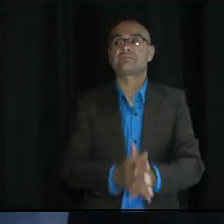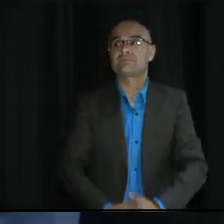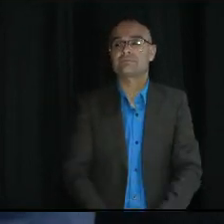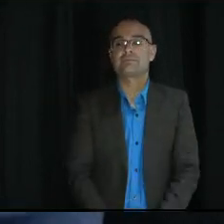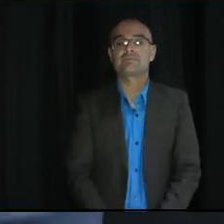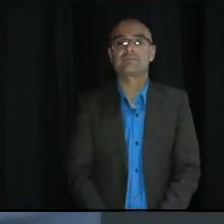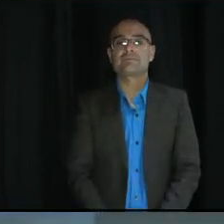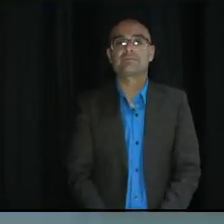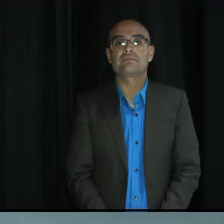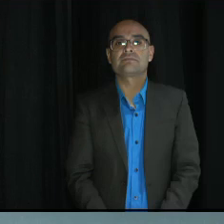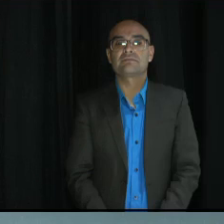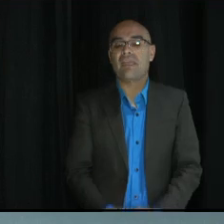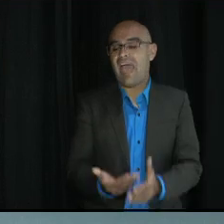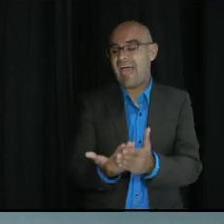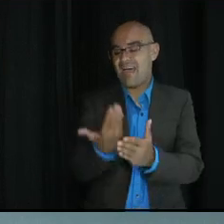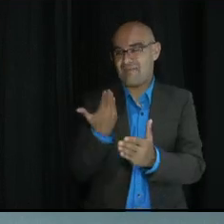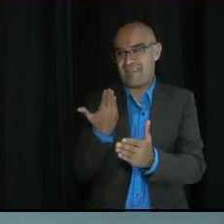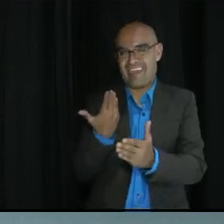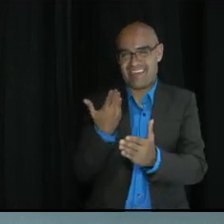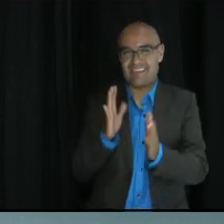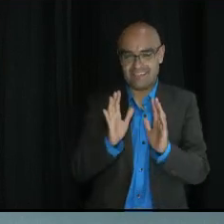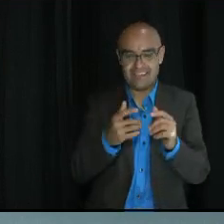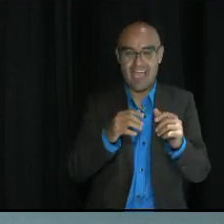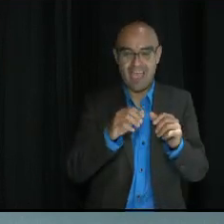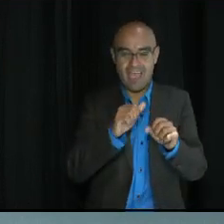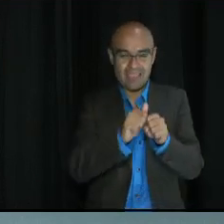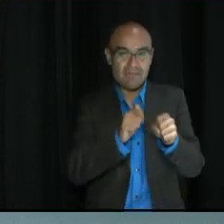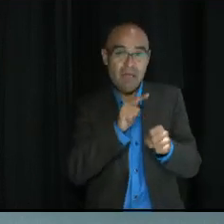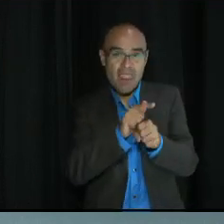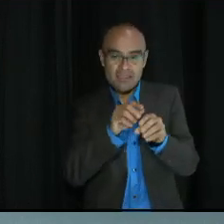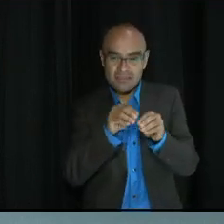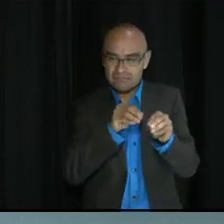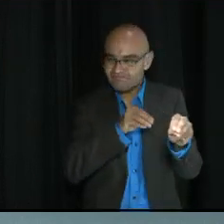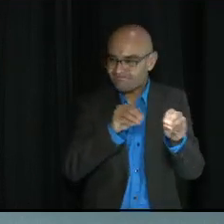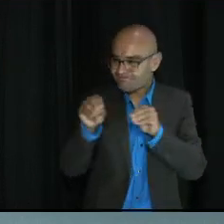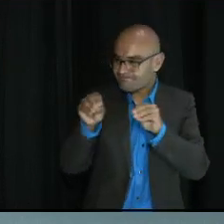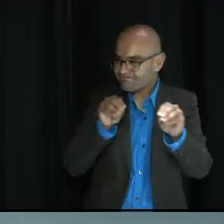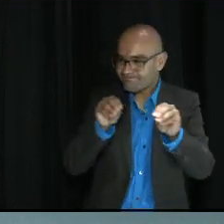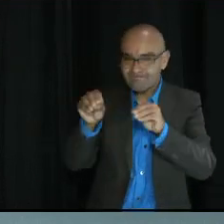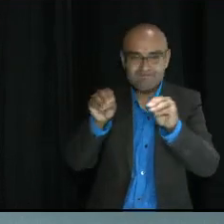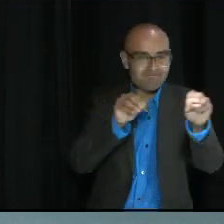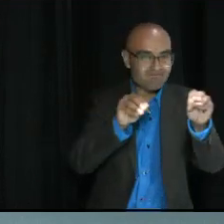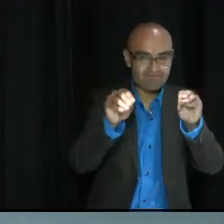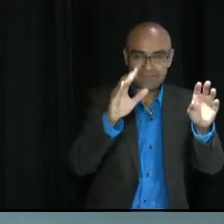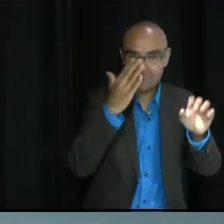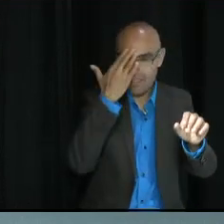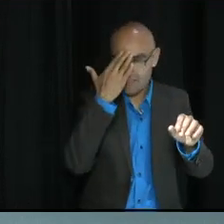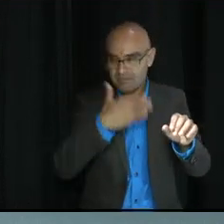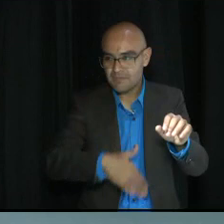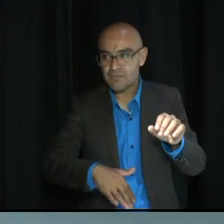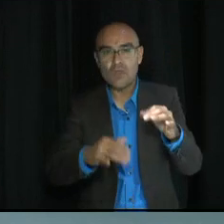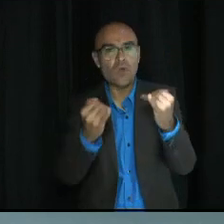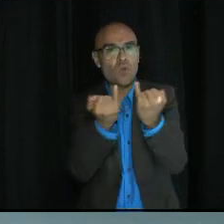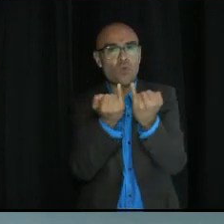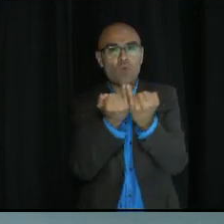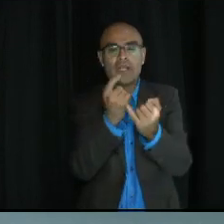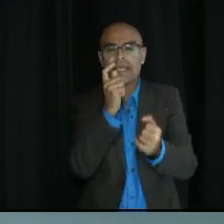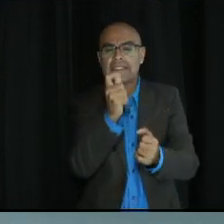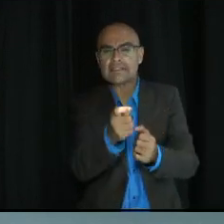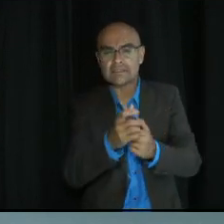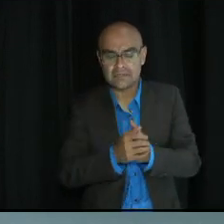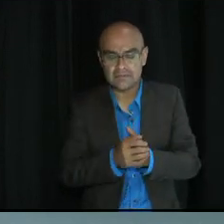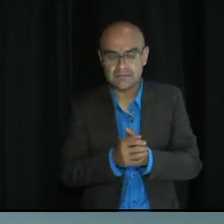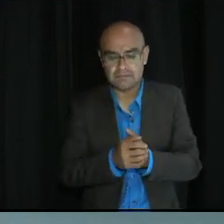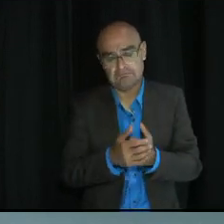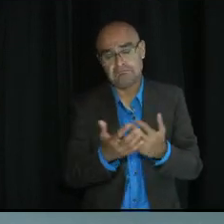Ya hablamos de la movilidad, de la reducción de los espacios y de los avistamientos atípicos. ¿Y en qué se traduce? Bueno,